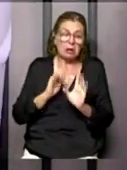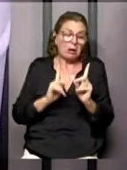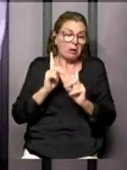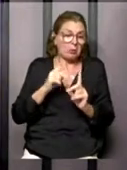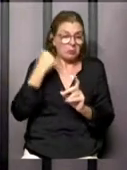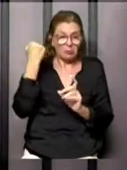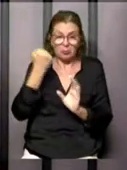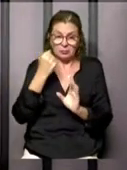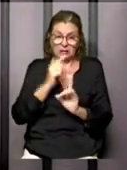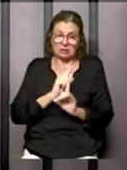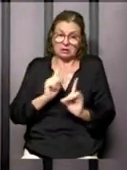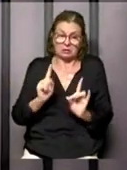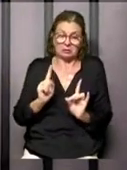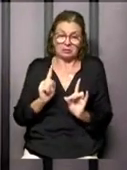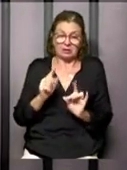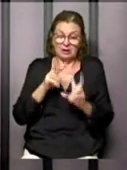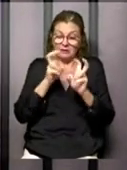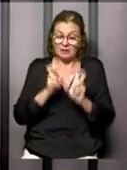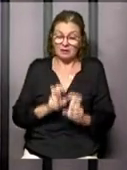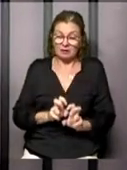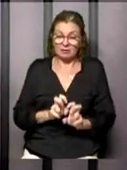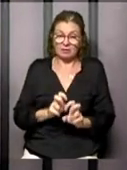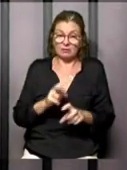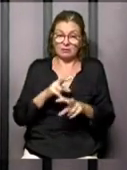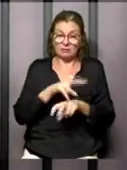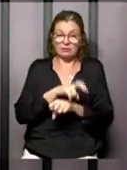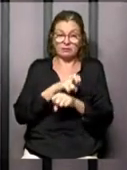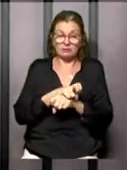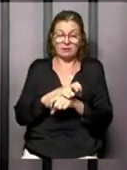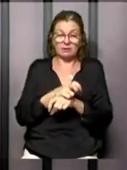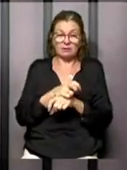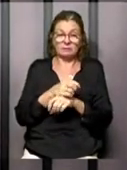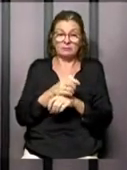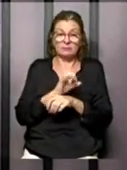incidencia en la investigación que está llevando Fiscalía adelante